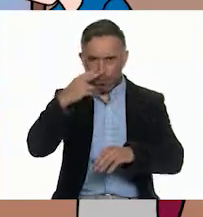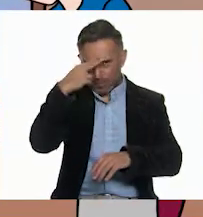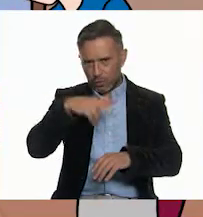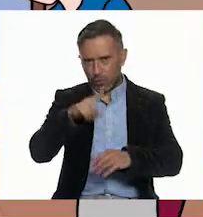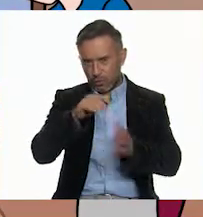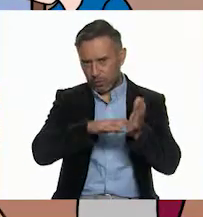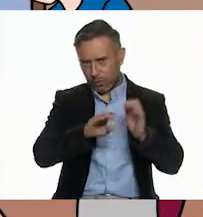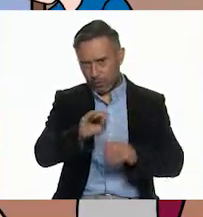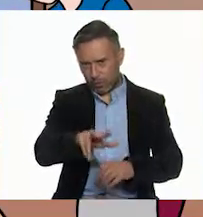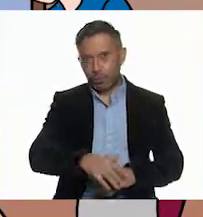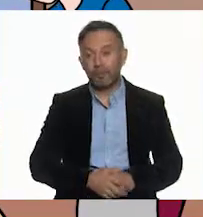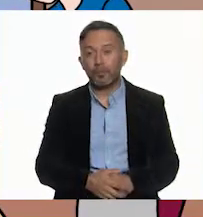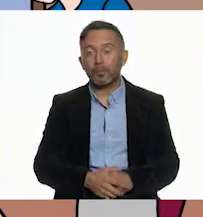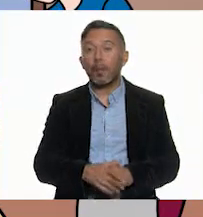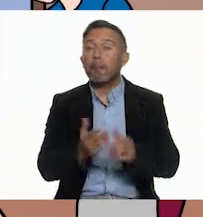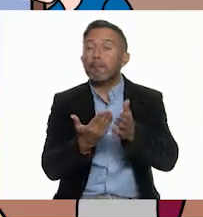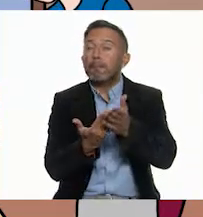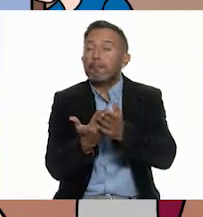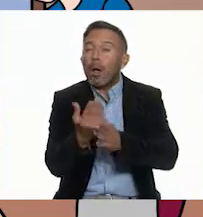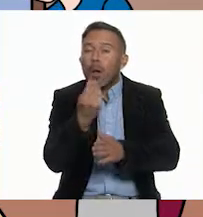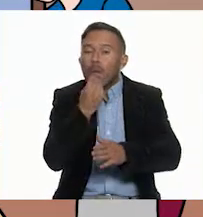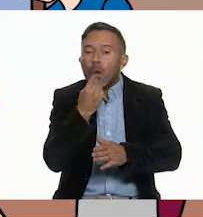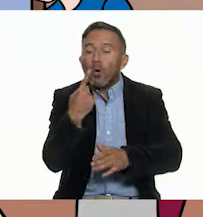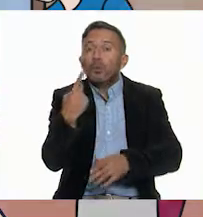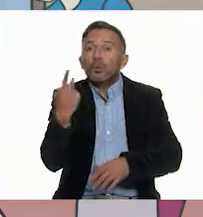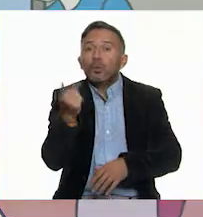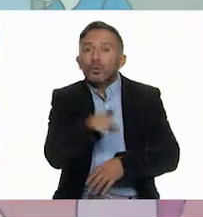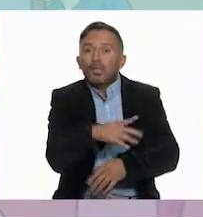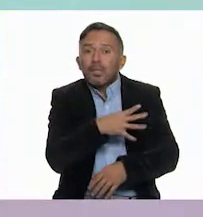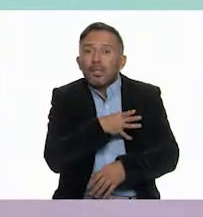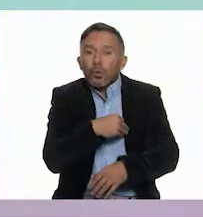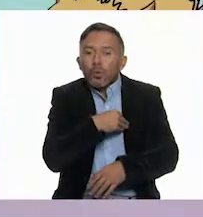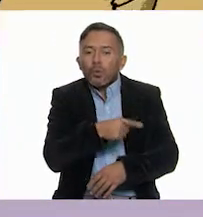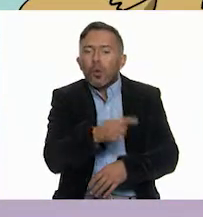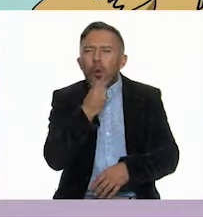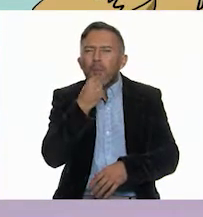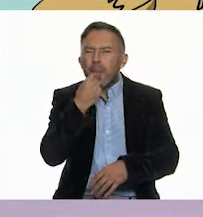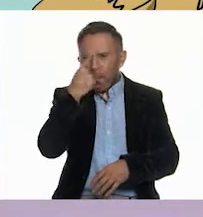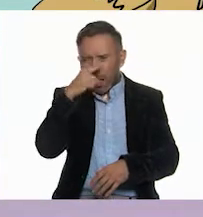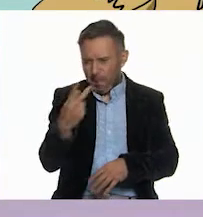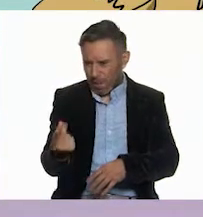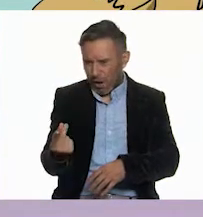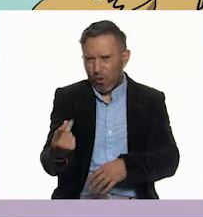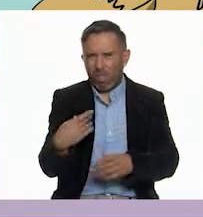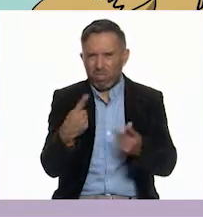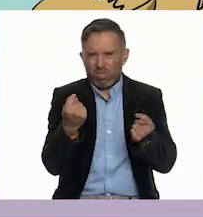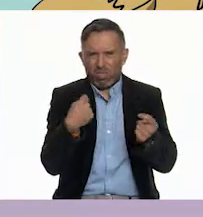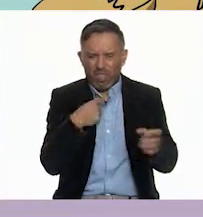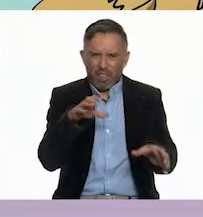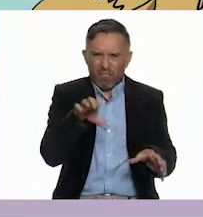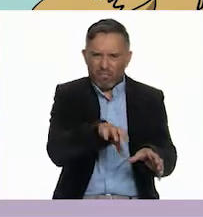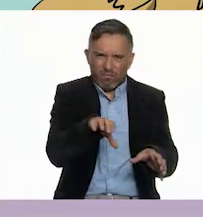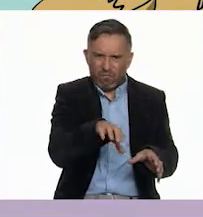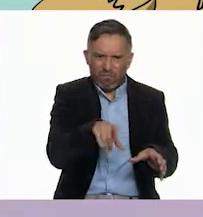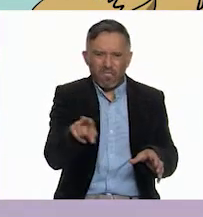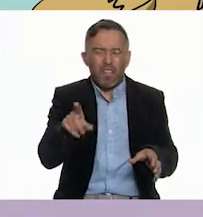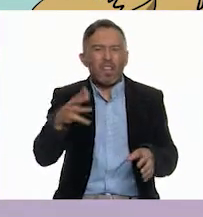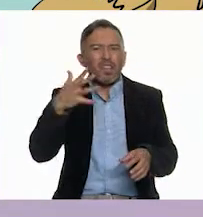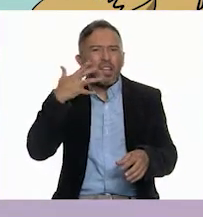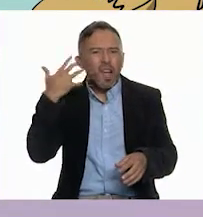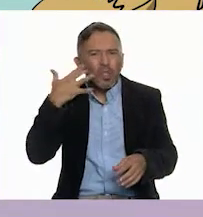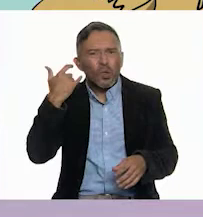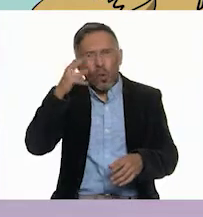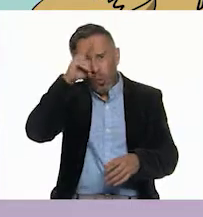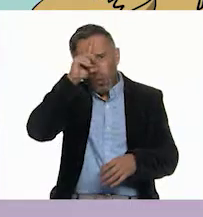desayuno, a sus hijos les servía comida para perros. Hasta los gatos y las gaviotas y las cucarachas sabían que su vida